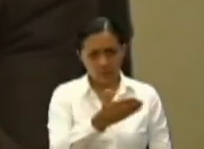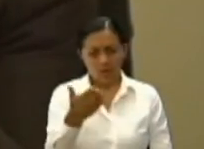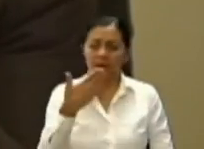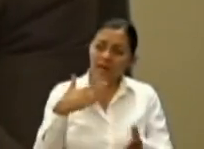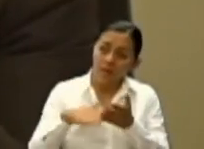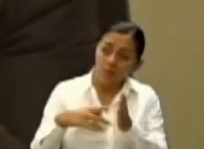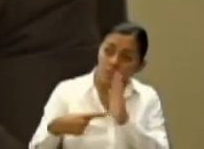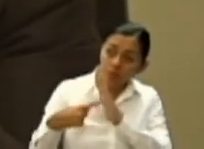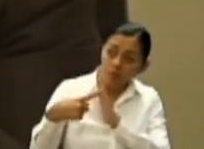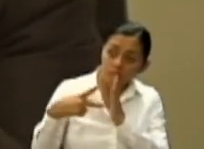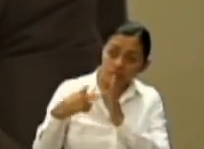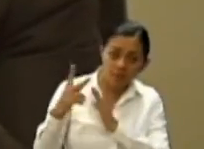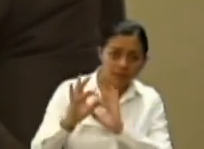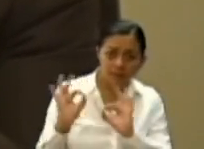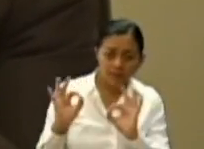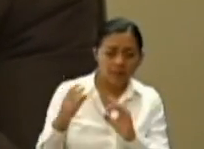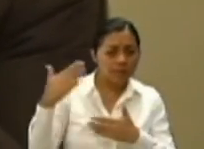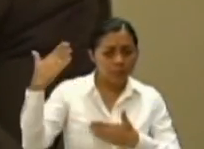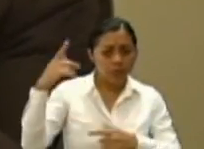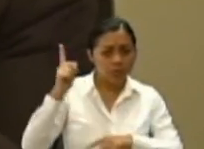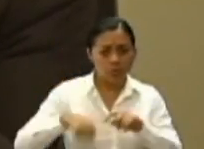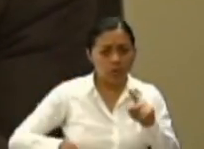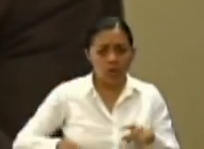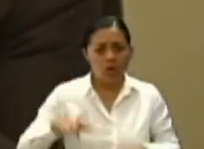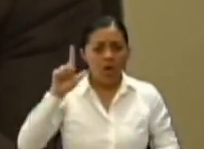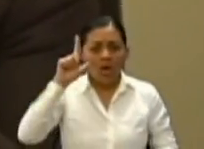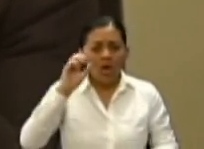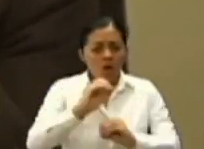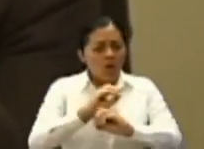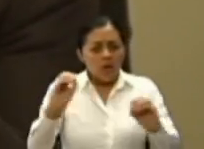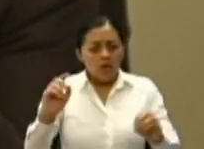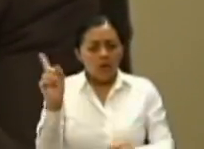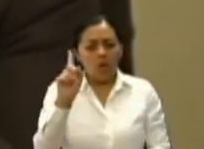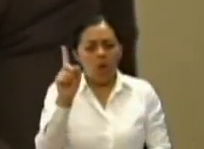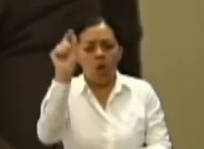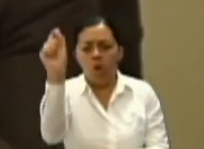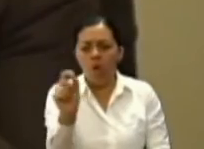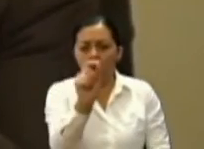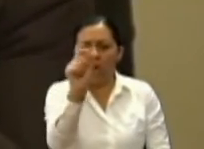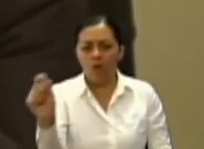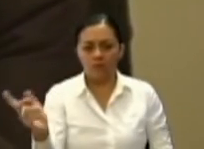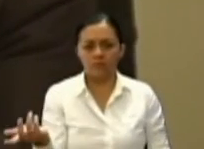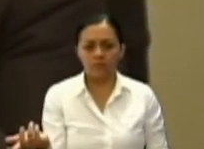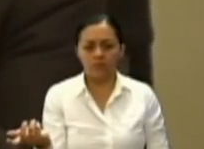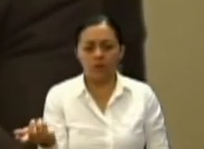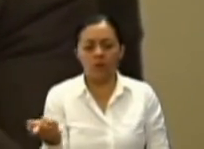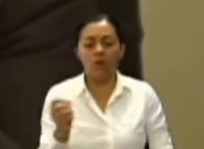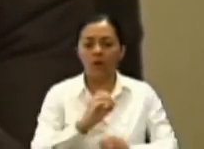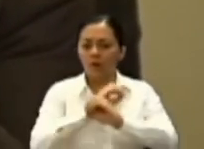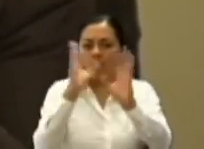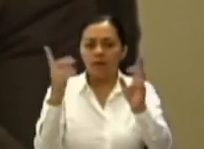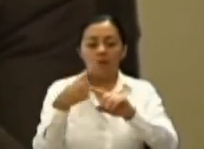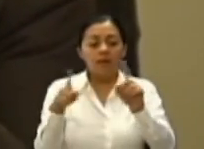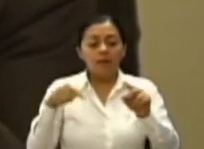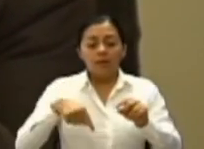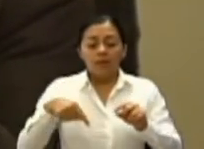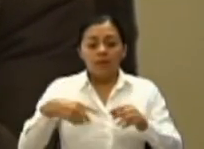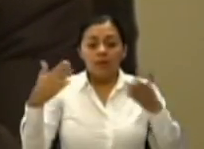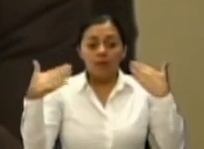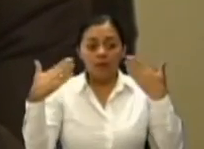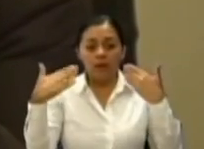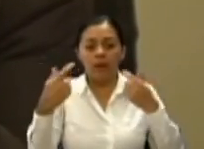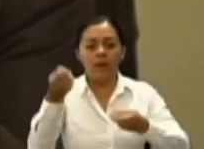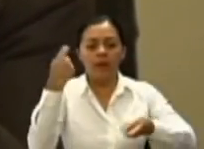no puede hacer político no puede ser dirigente gremial no puede hacer nada muy importante inherente gremial de guayaquil vendió la empresa